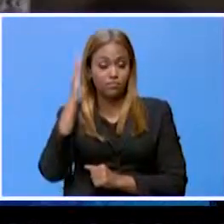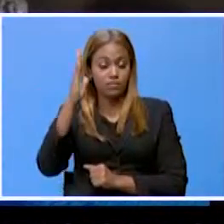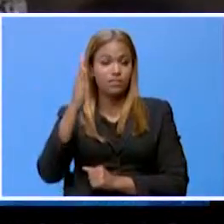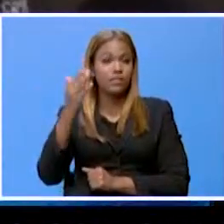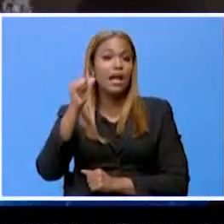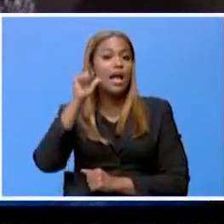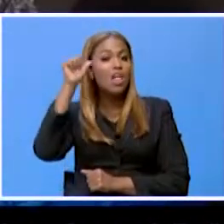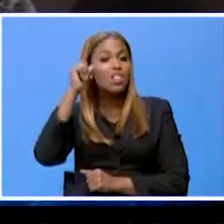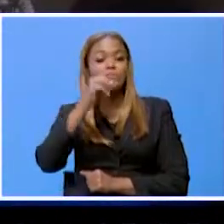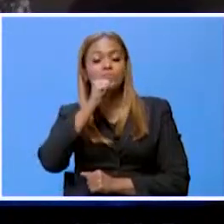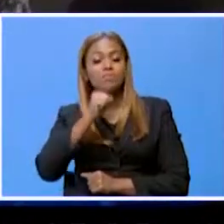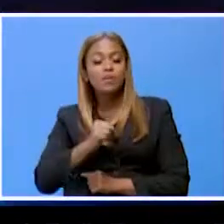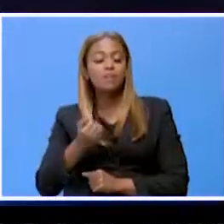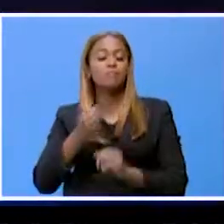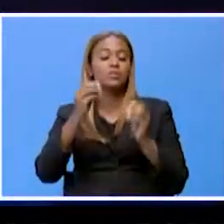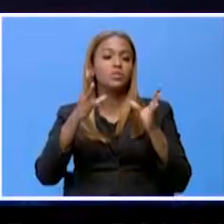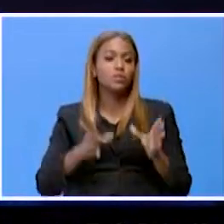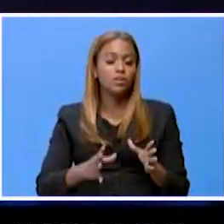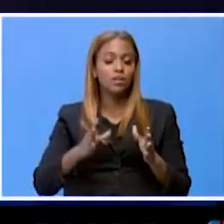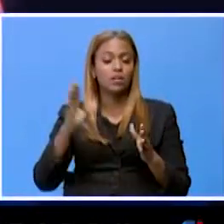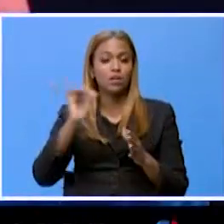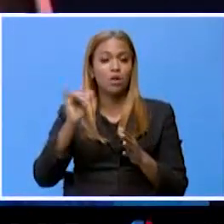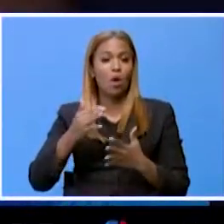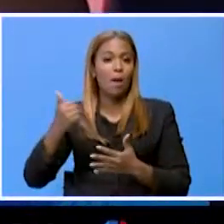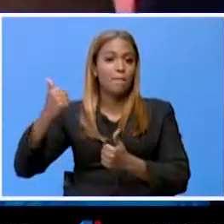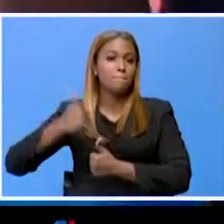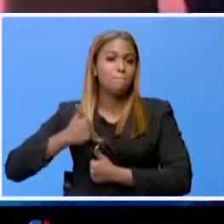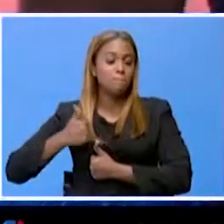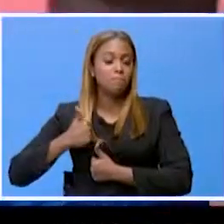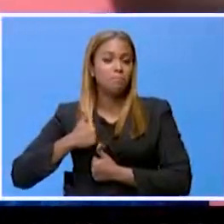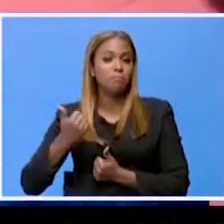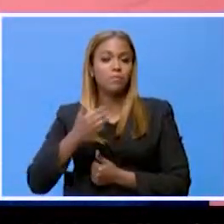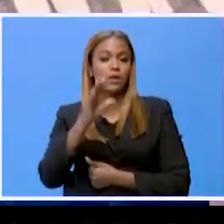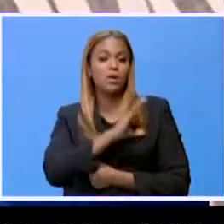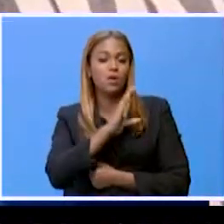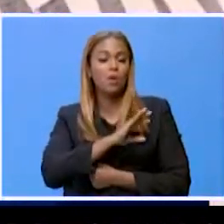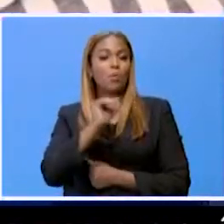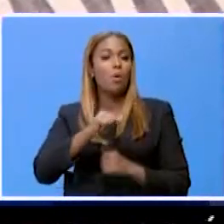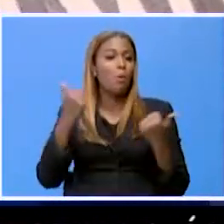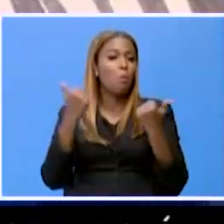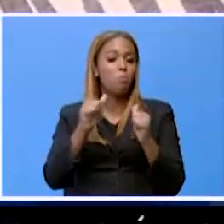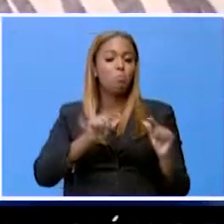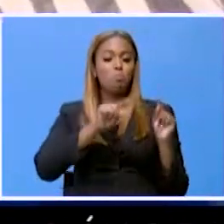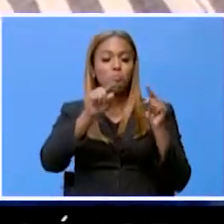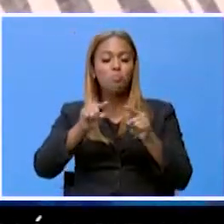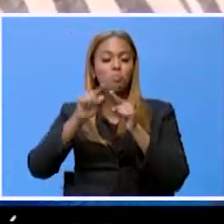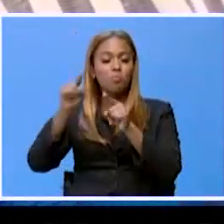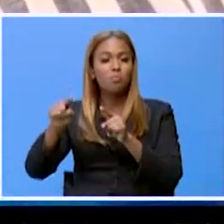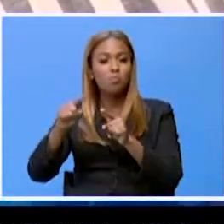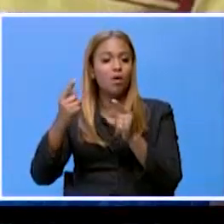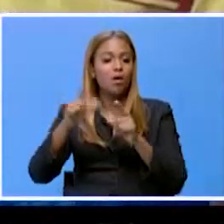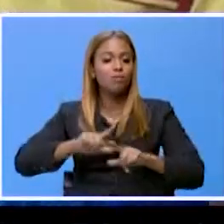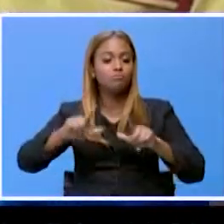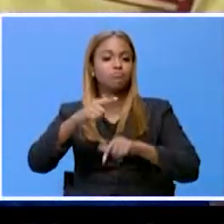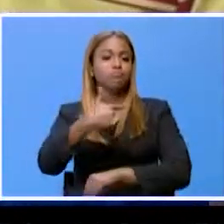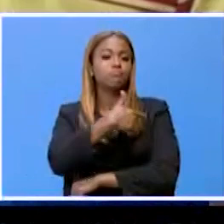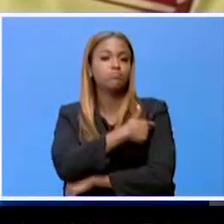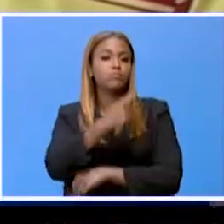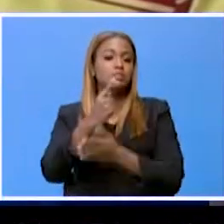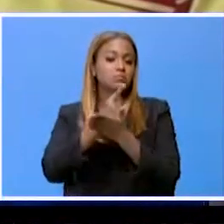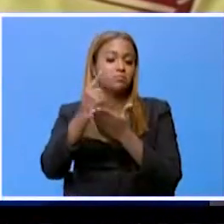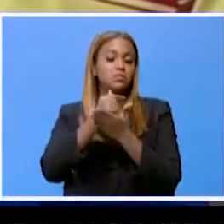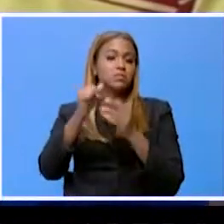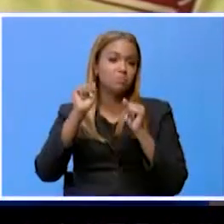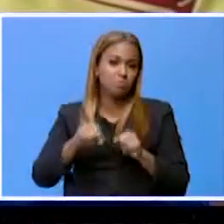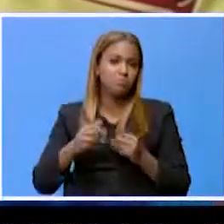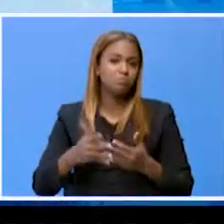mayores, docentes, policías y militares podrán acudir a cualquiera de estos centros durante la Semana Santa a completar su esquema